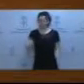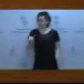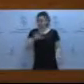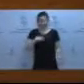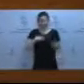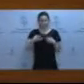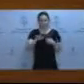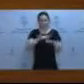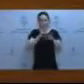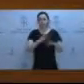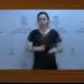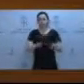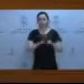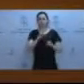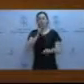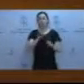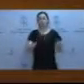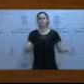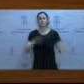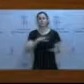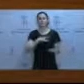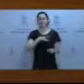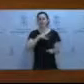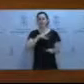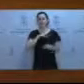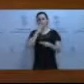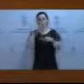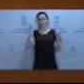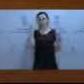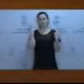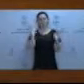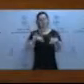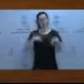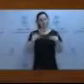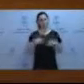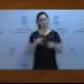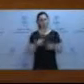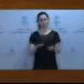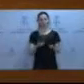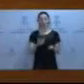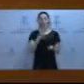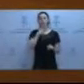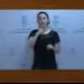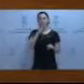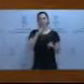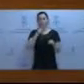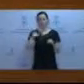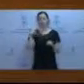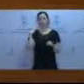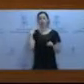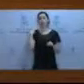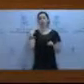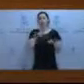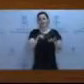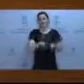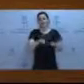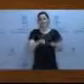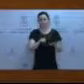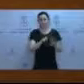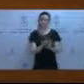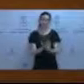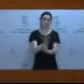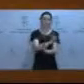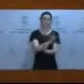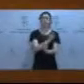está costando caro a los empleados públicos y que de haber debatido nuestra proposición de ley hace unos 6 meses ya podrían estar